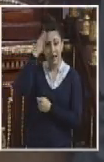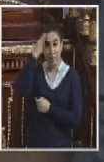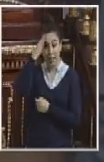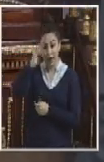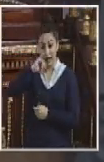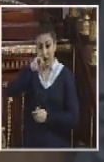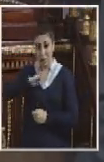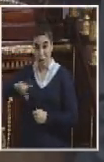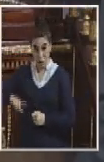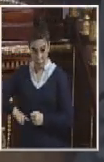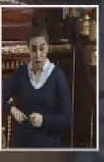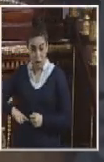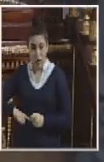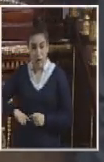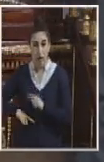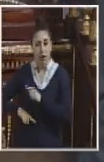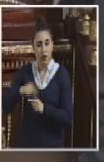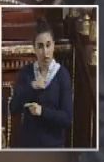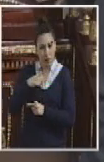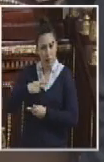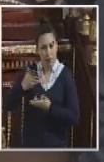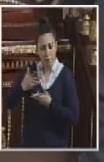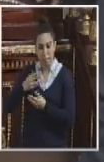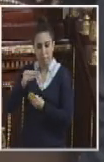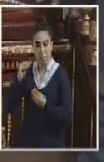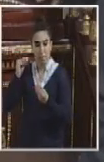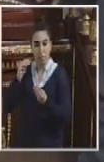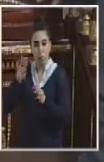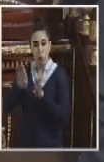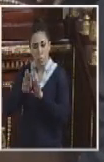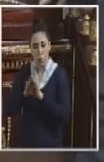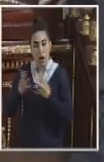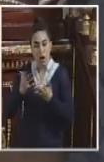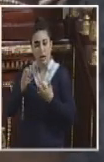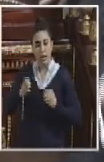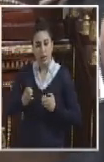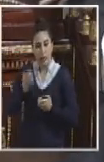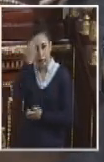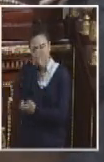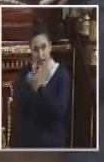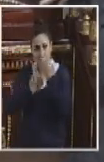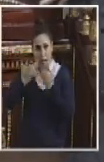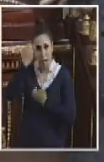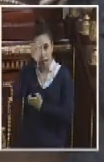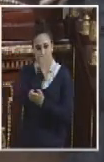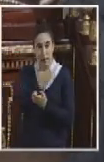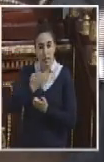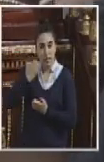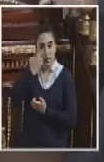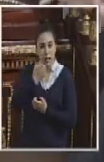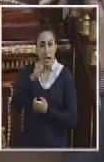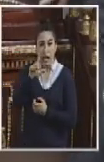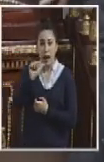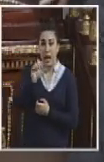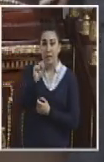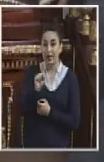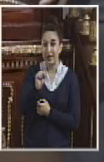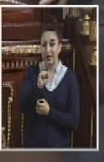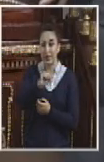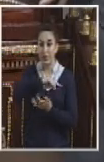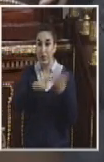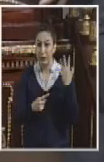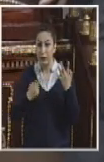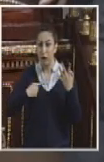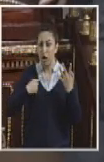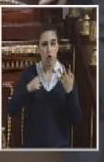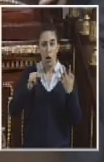gobierno deberá ordenar la realización de los exámenes señalados de la persona, no dice las personas, dice de la